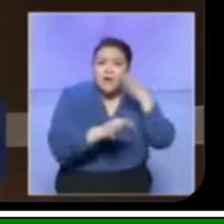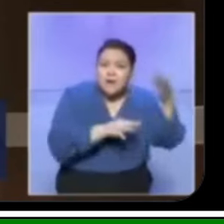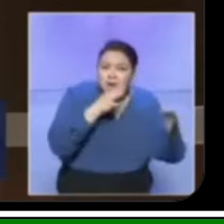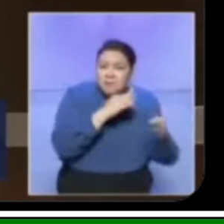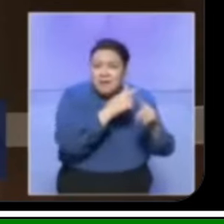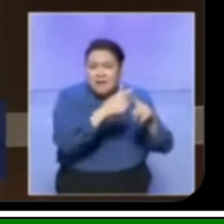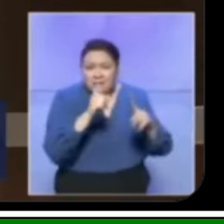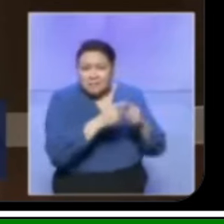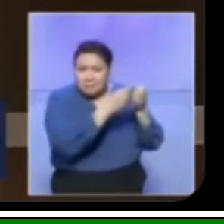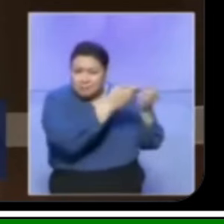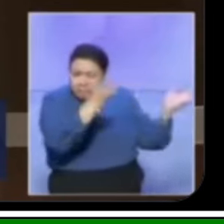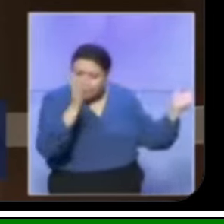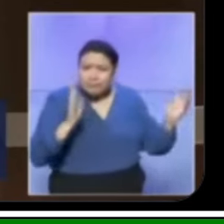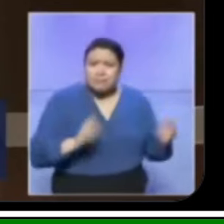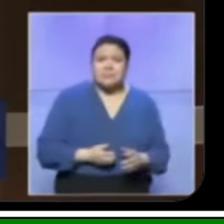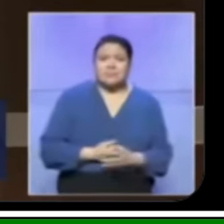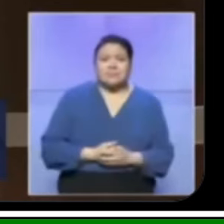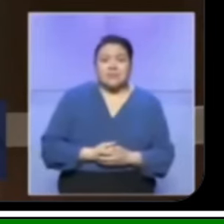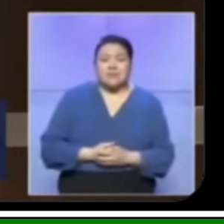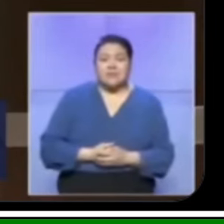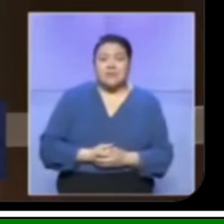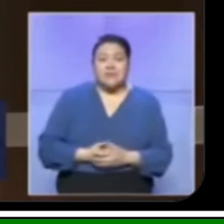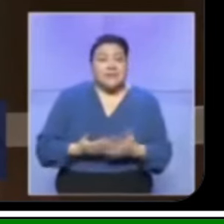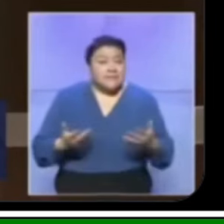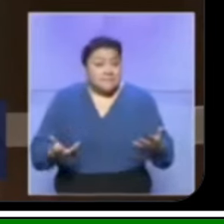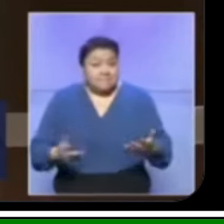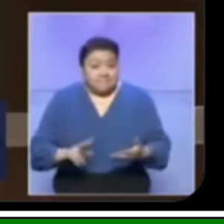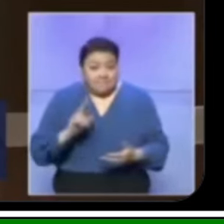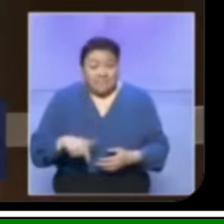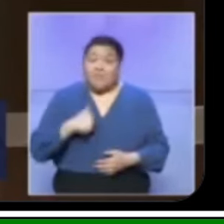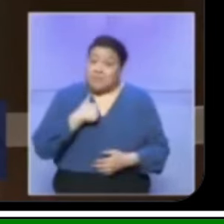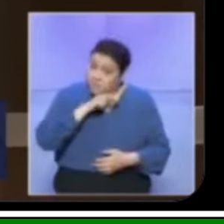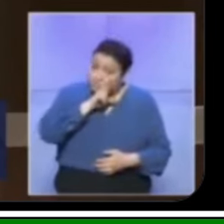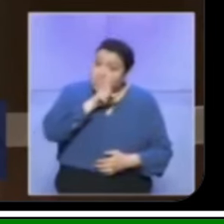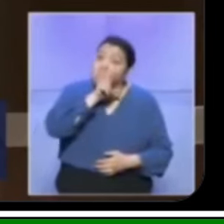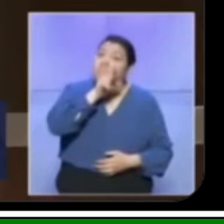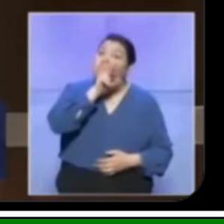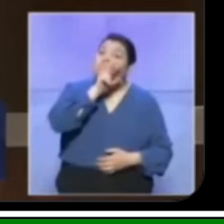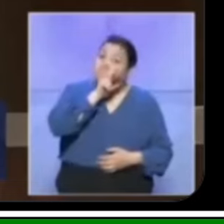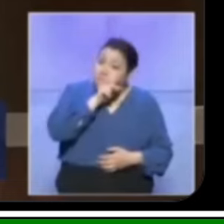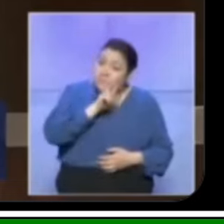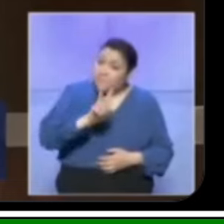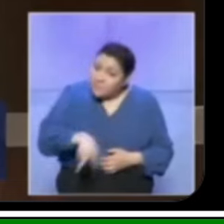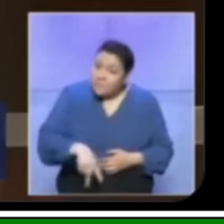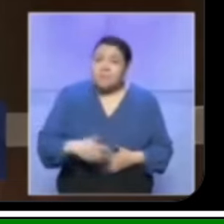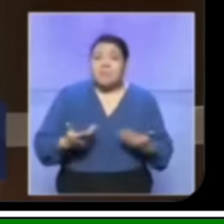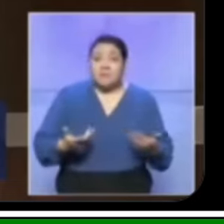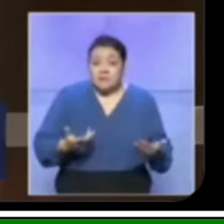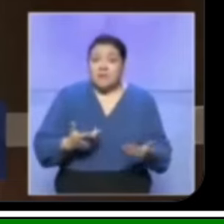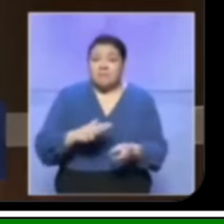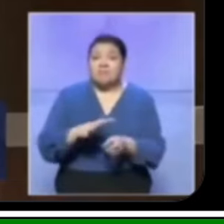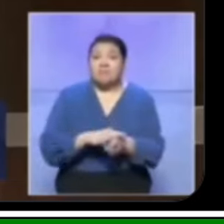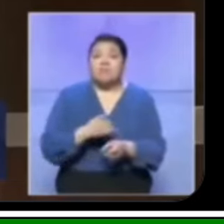por varios lugares. La preocupación también, obviamente,